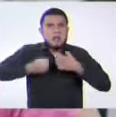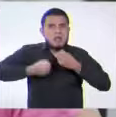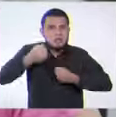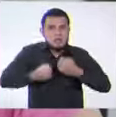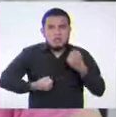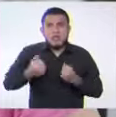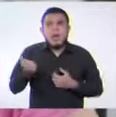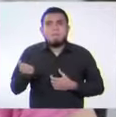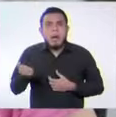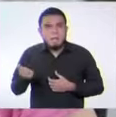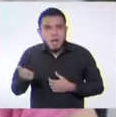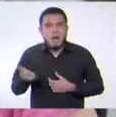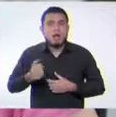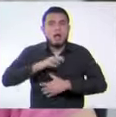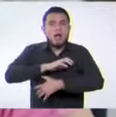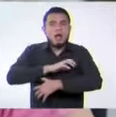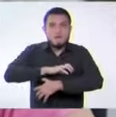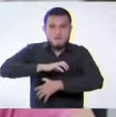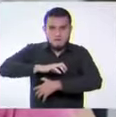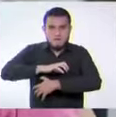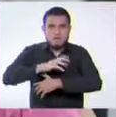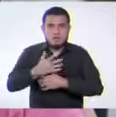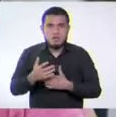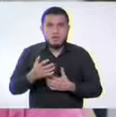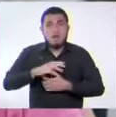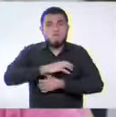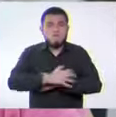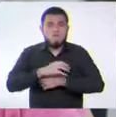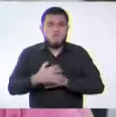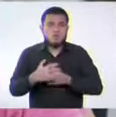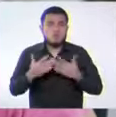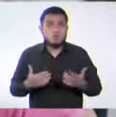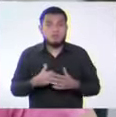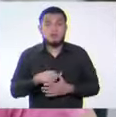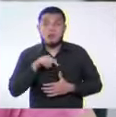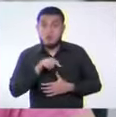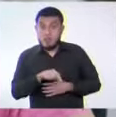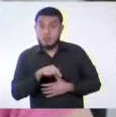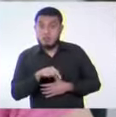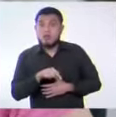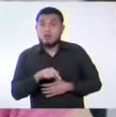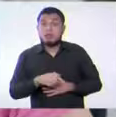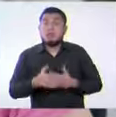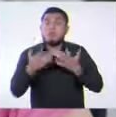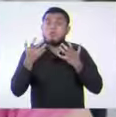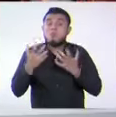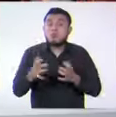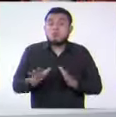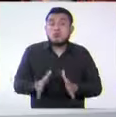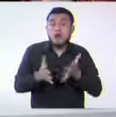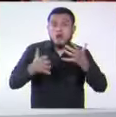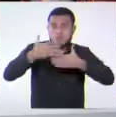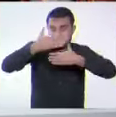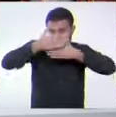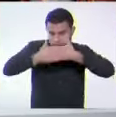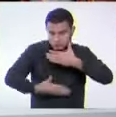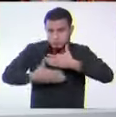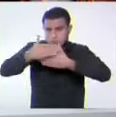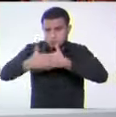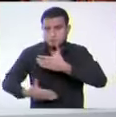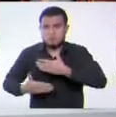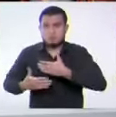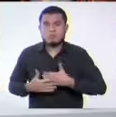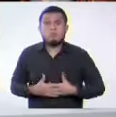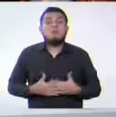la papa, la verdura, las frutas e inclusive hasta en la corteza de muchos árboles. Sin embargo, en los